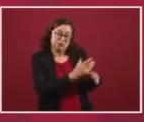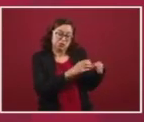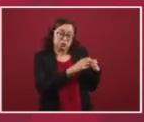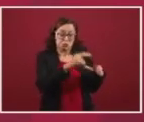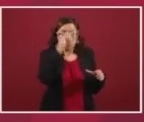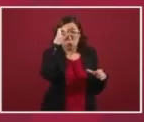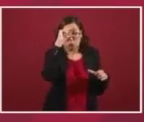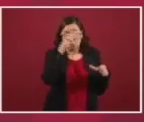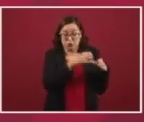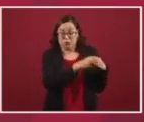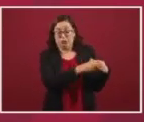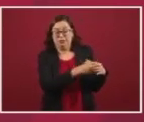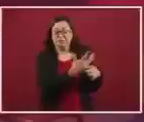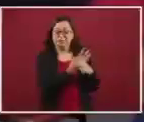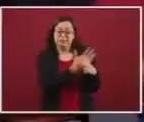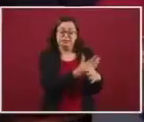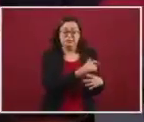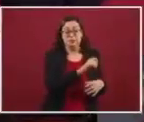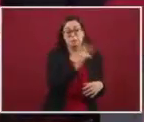eufemismo